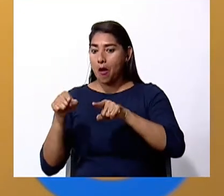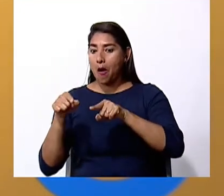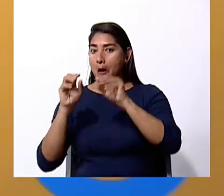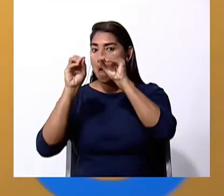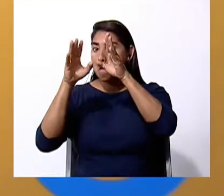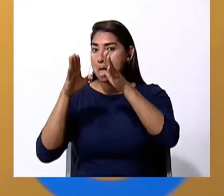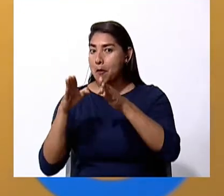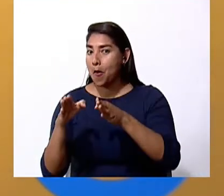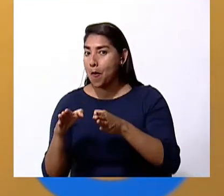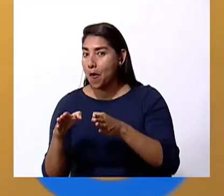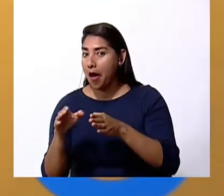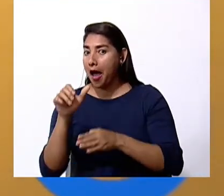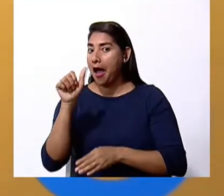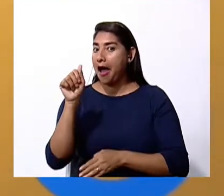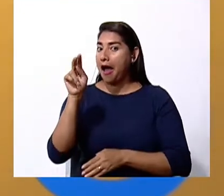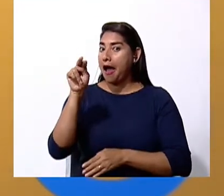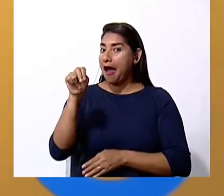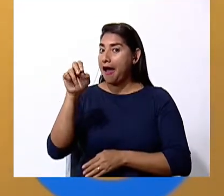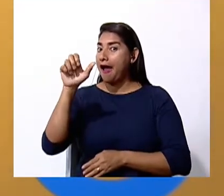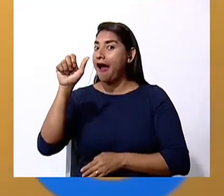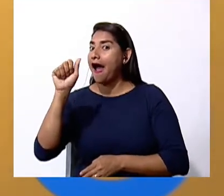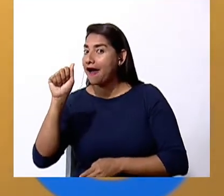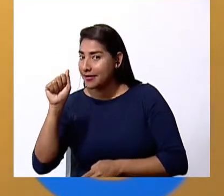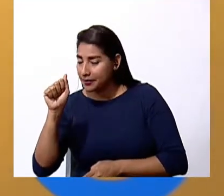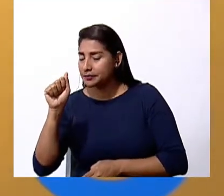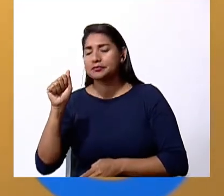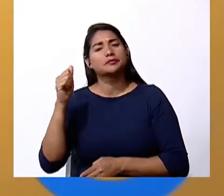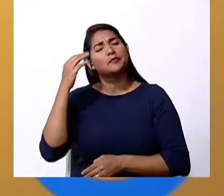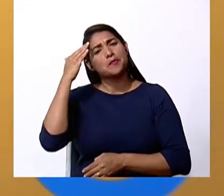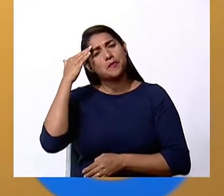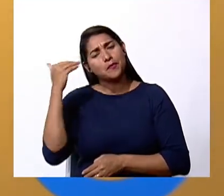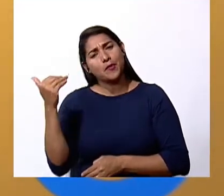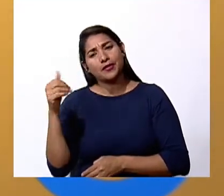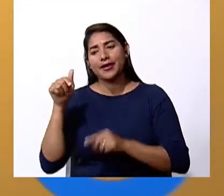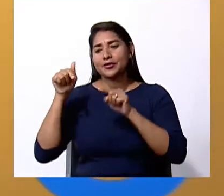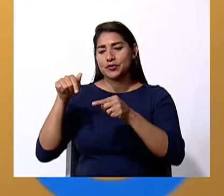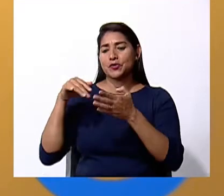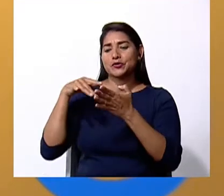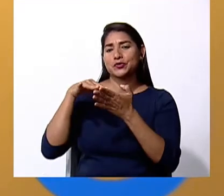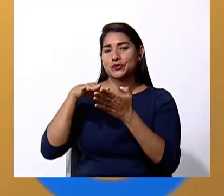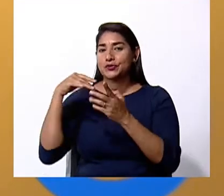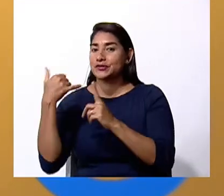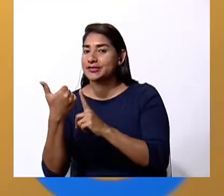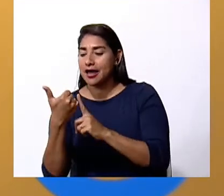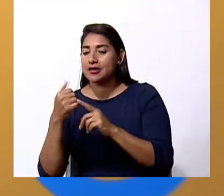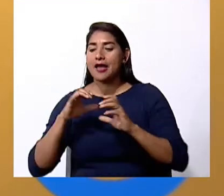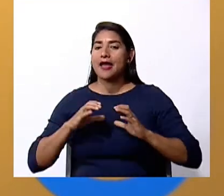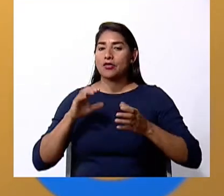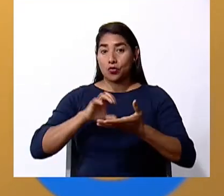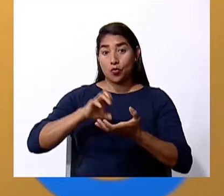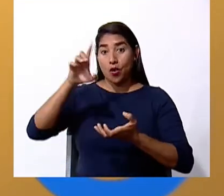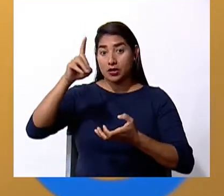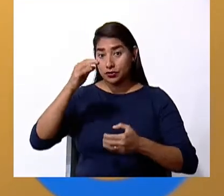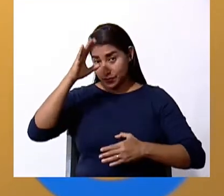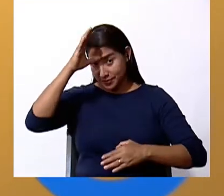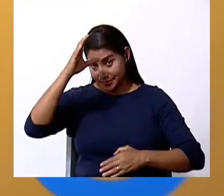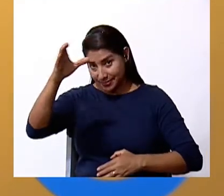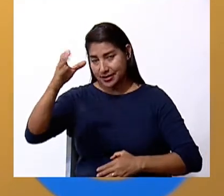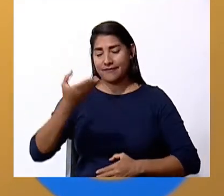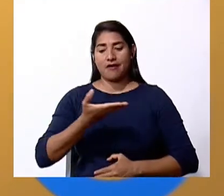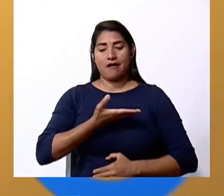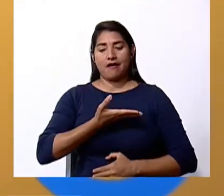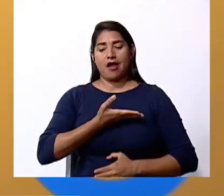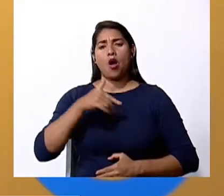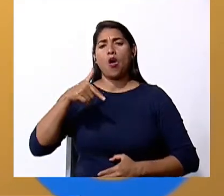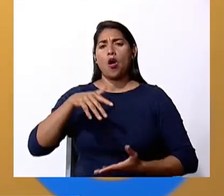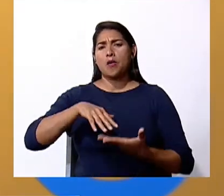profe. Ajá, la profe Ana, su profesora de Estudios Sociales y de Educación Cívica. Hoy